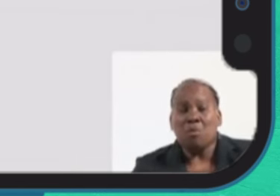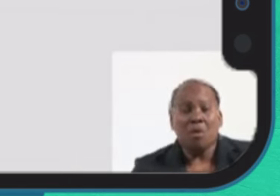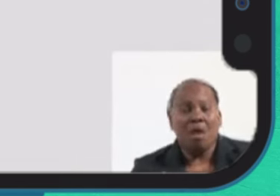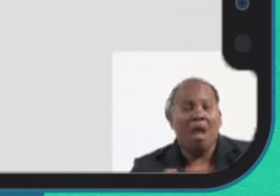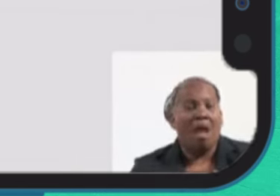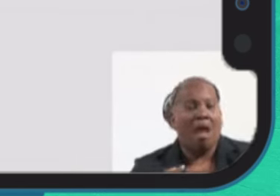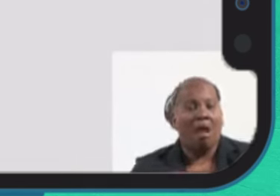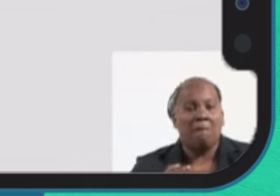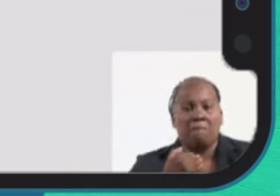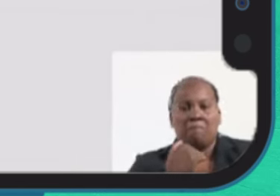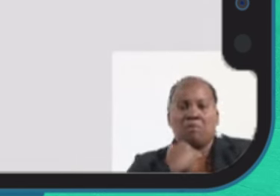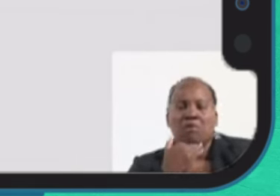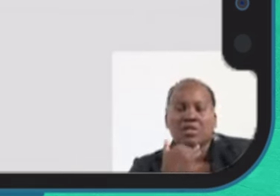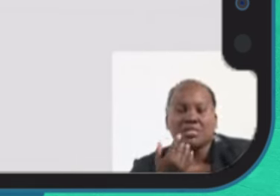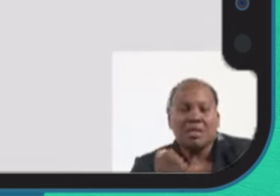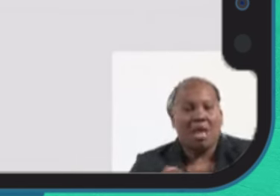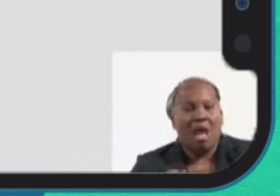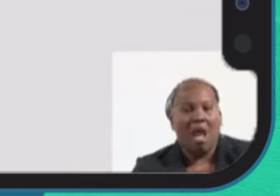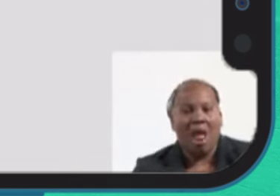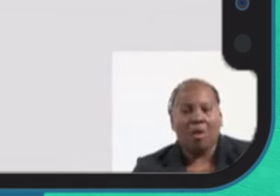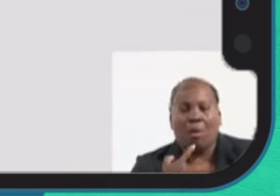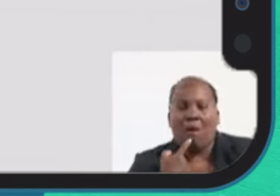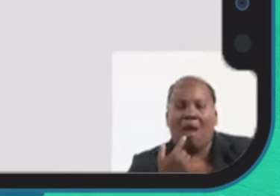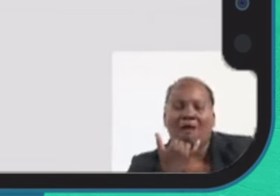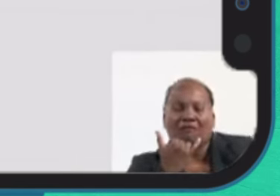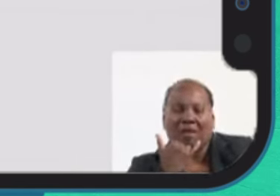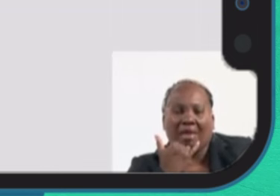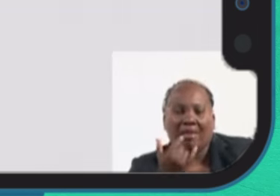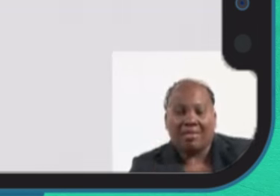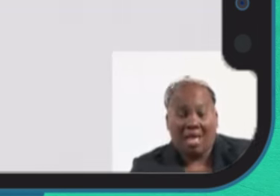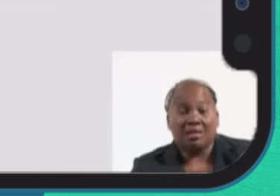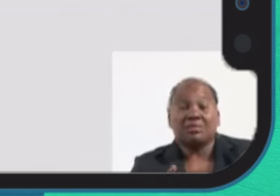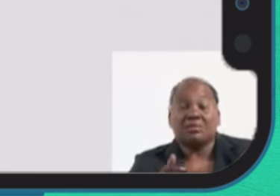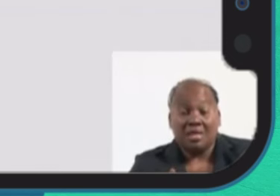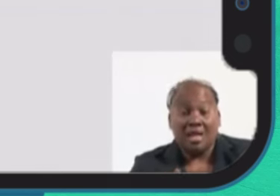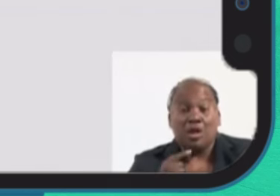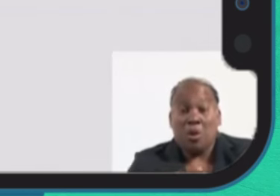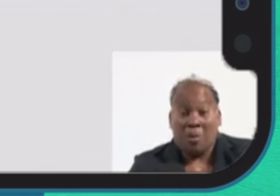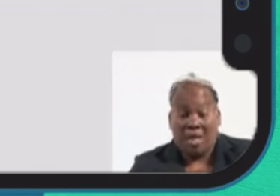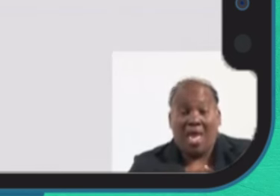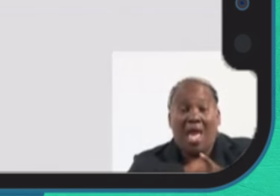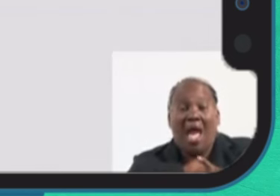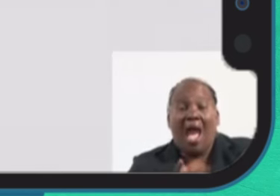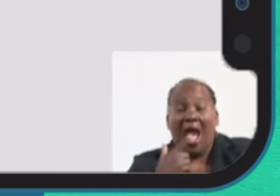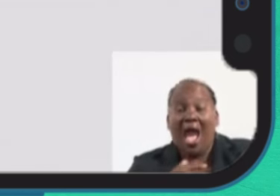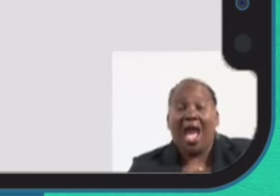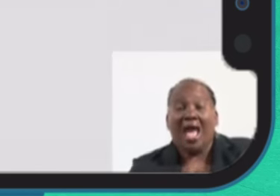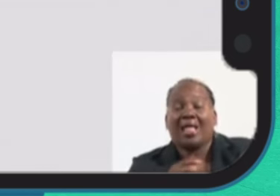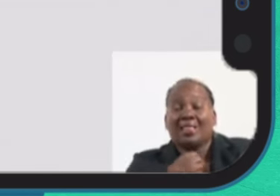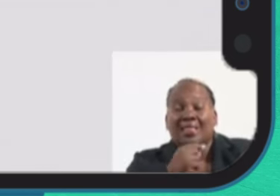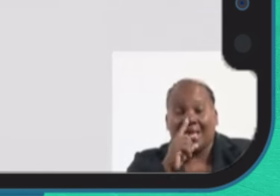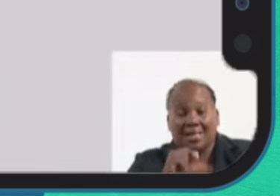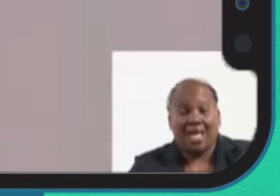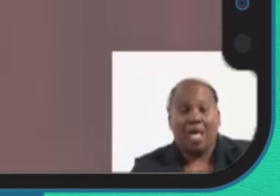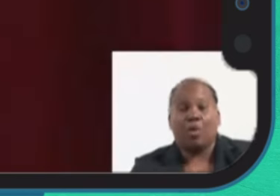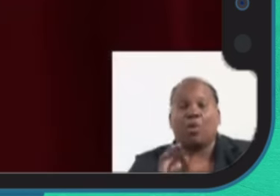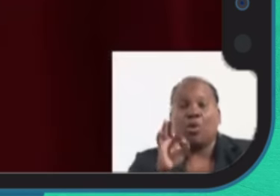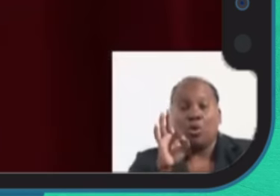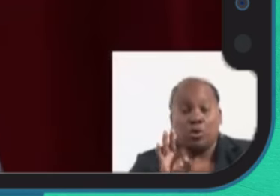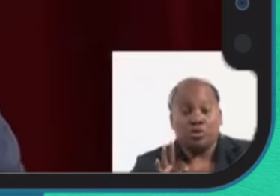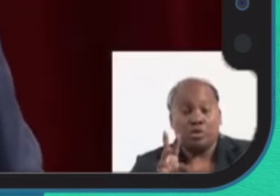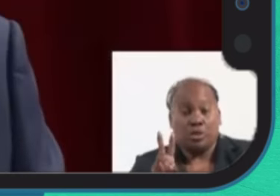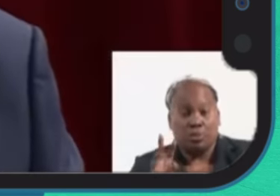agentes de la policía, etcétera. Entonces, el delito que clasifica ahí es de atentado, bueno, reciben el 72%. Hay que respetar la